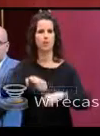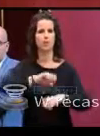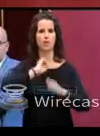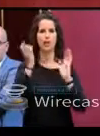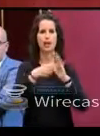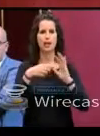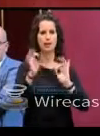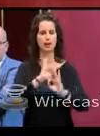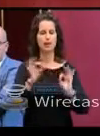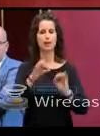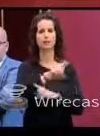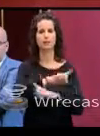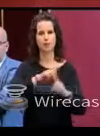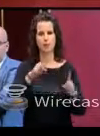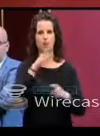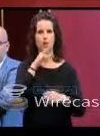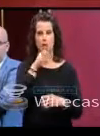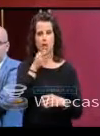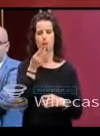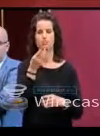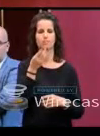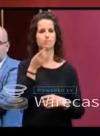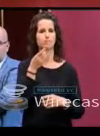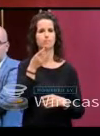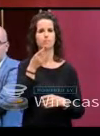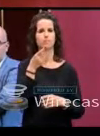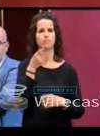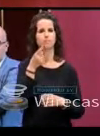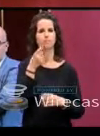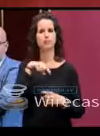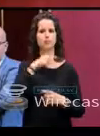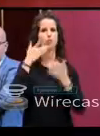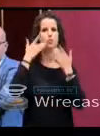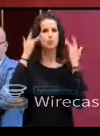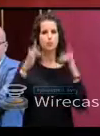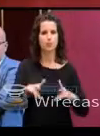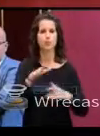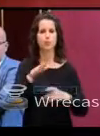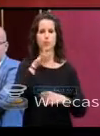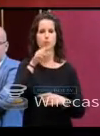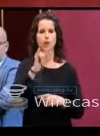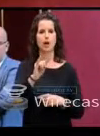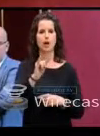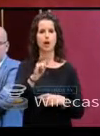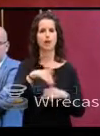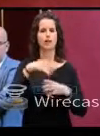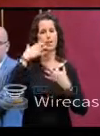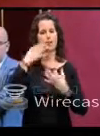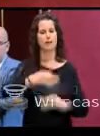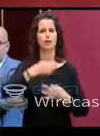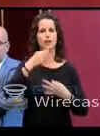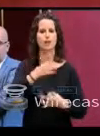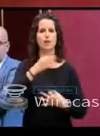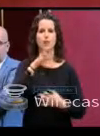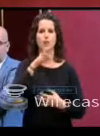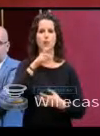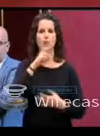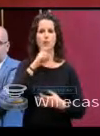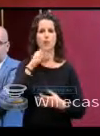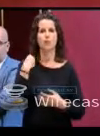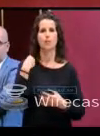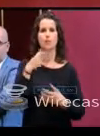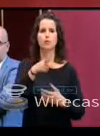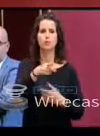abstención. Tampoco lo vamos a poner en esta moción a la cual nos vamos a abstener, porque aquí hay una realidad. Es que, como he dicho, vaya